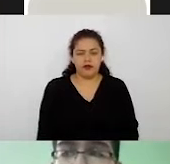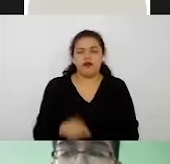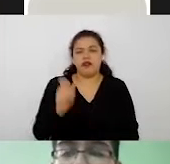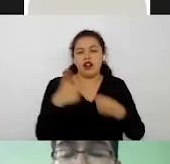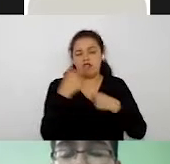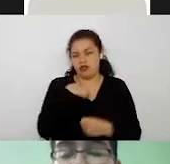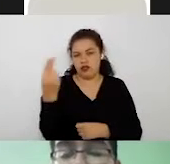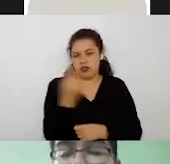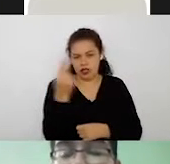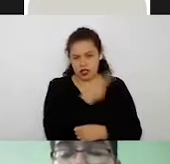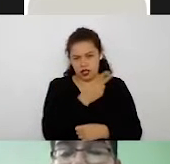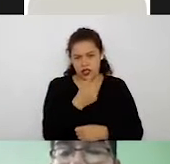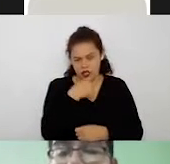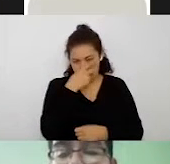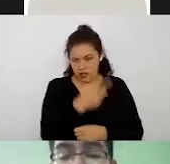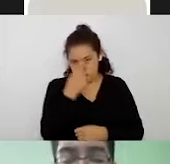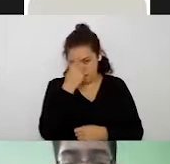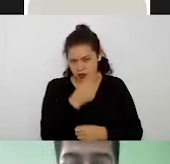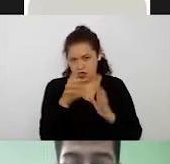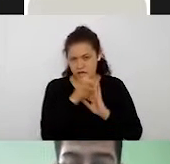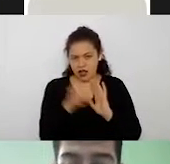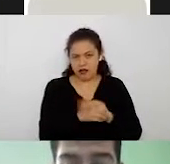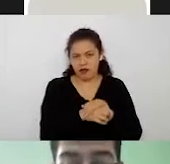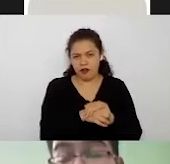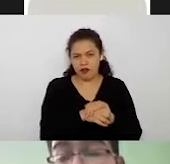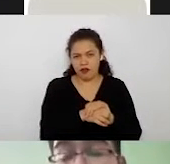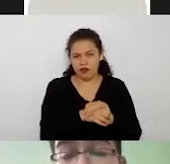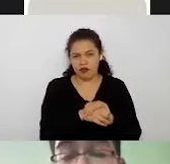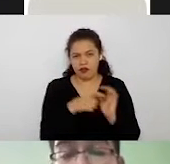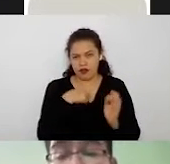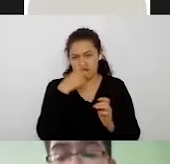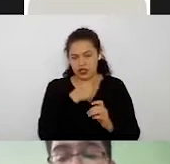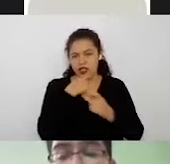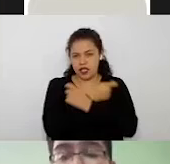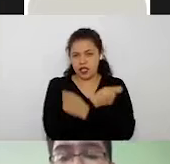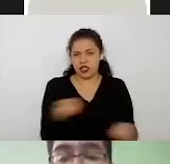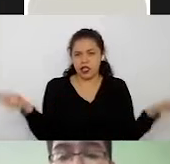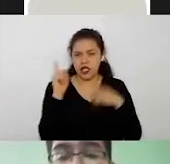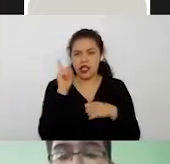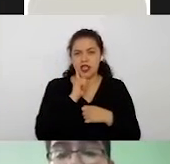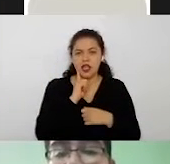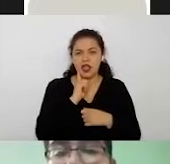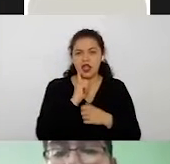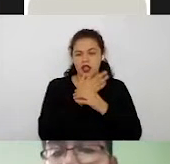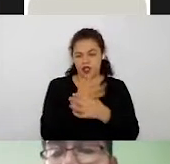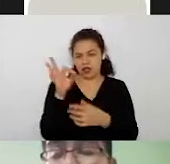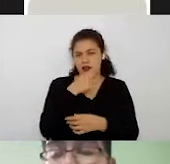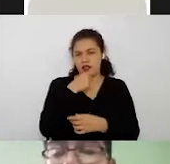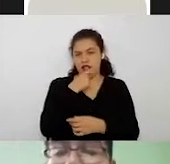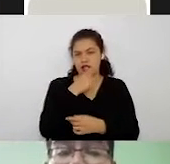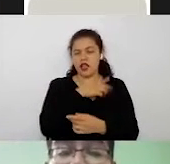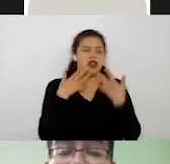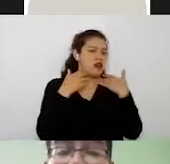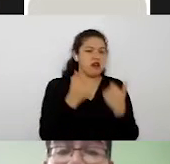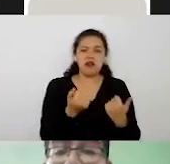que, como les digo, en el ejemplo que les comenté, se mencionaba de una niña que quizás la niña no existía, que al